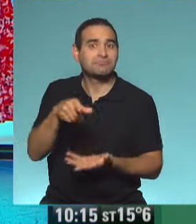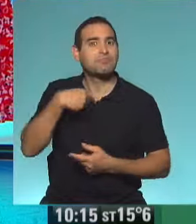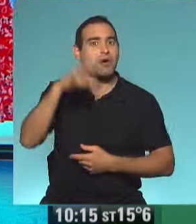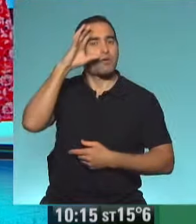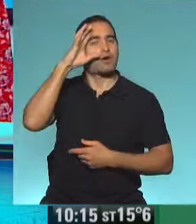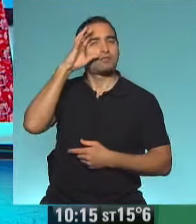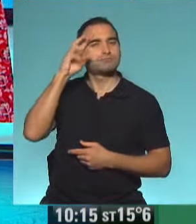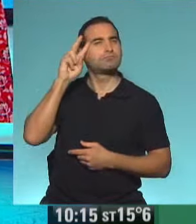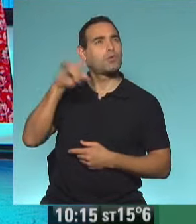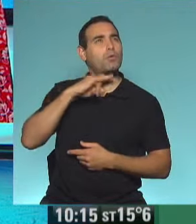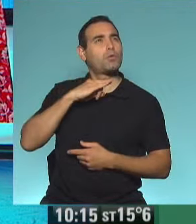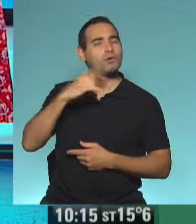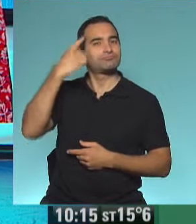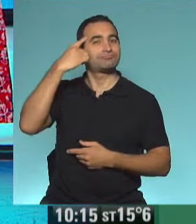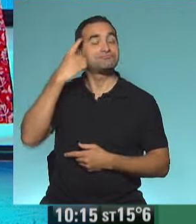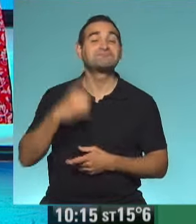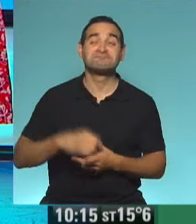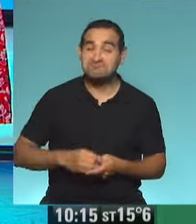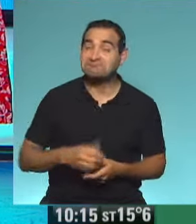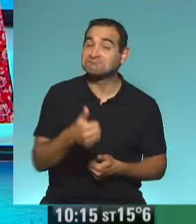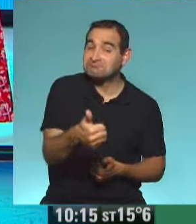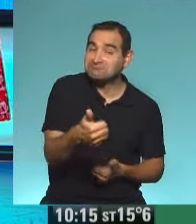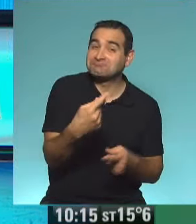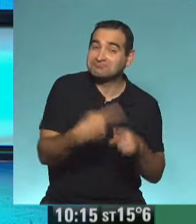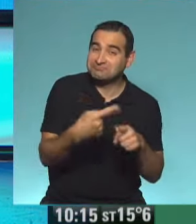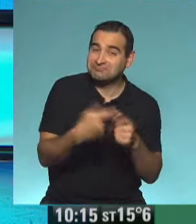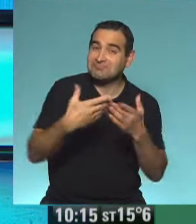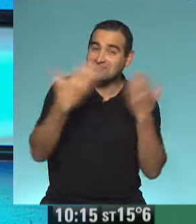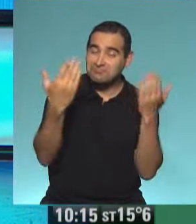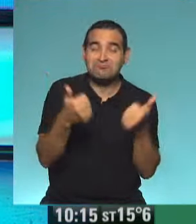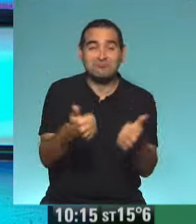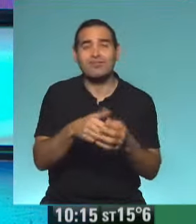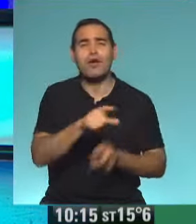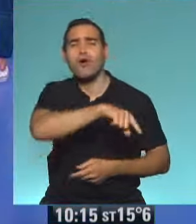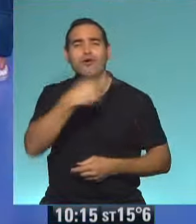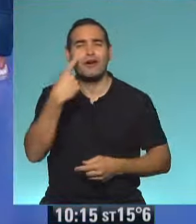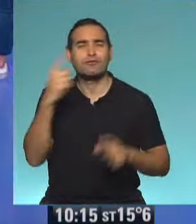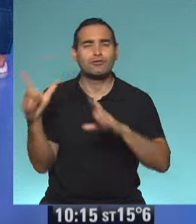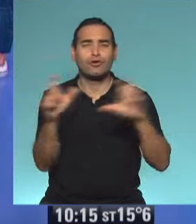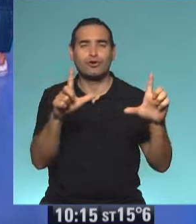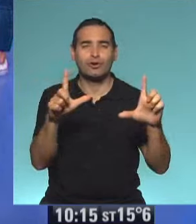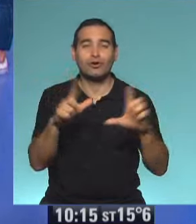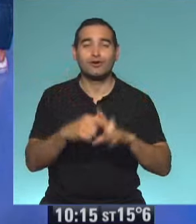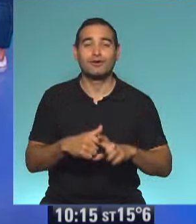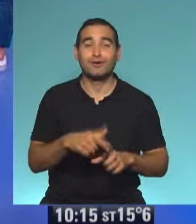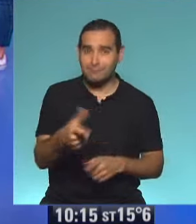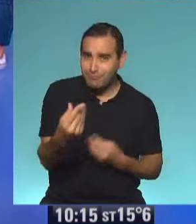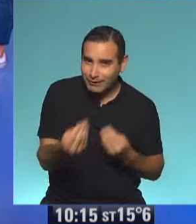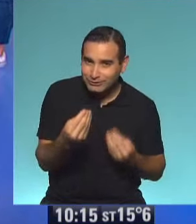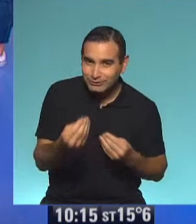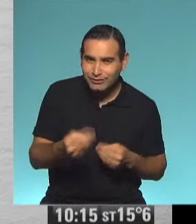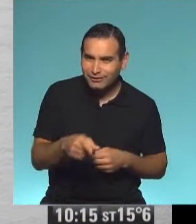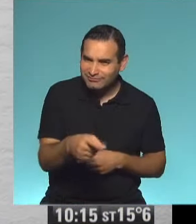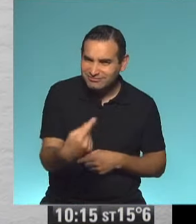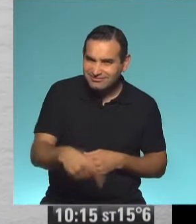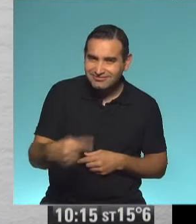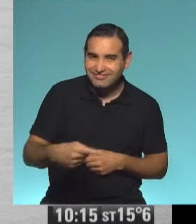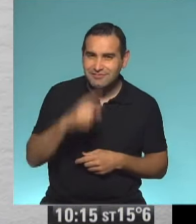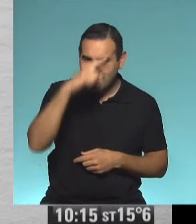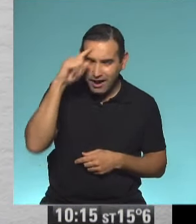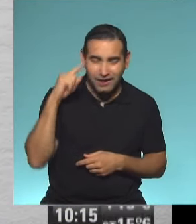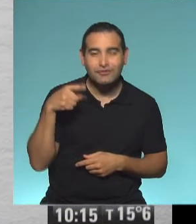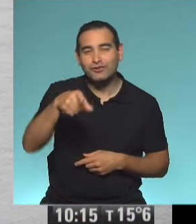eso. Así es verdad, qué lindo. Bueno, celebraste. A ver, ¿qué otra foto ¿qué tenemos? Más? ¡Oh! ¿Qué pasó? ¿Qué estabas haciendo, Maga? Acá